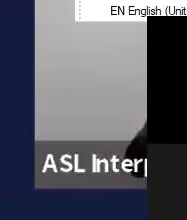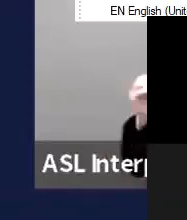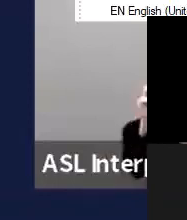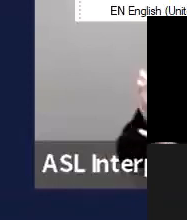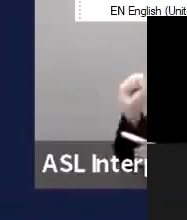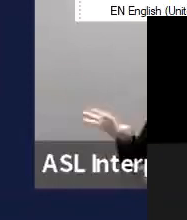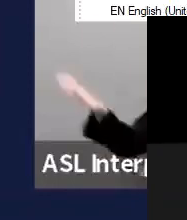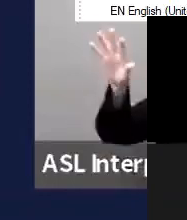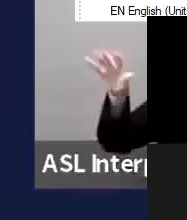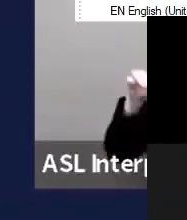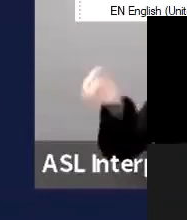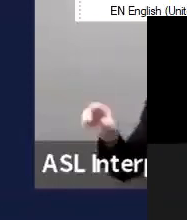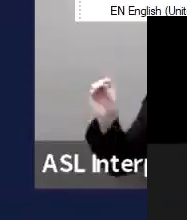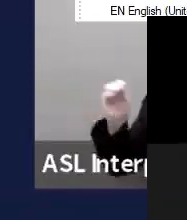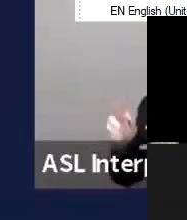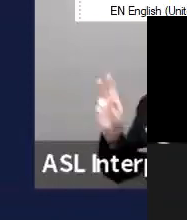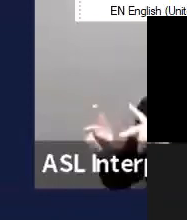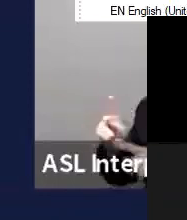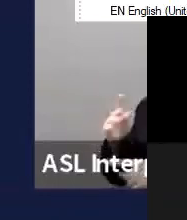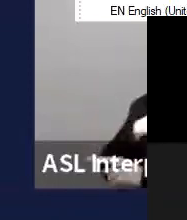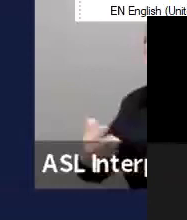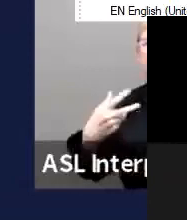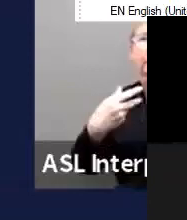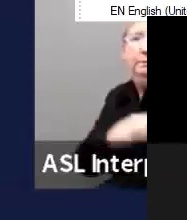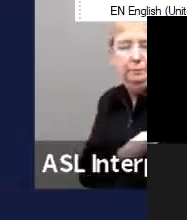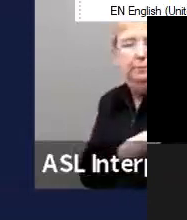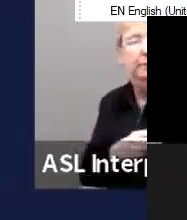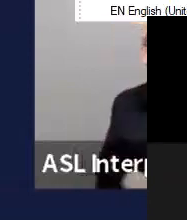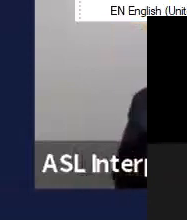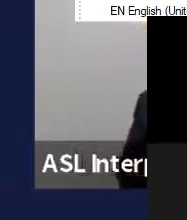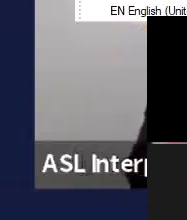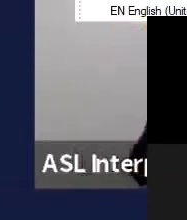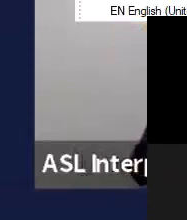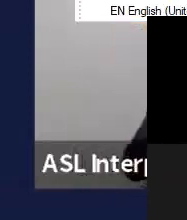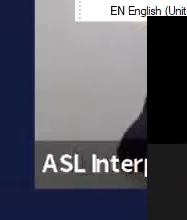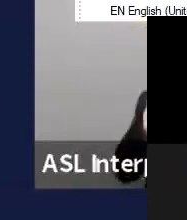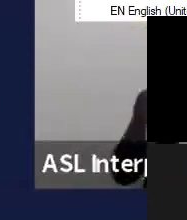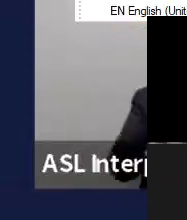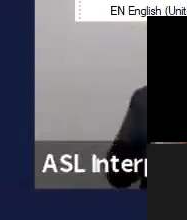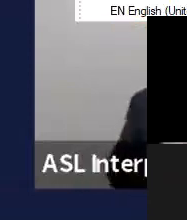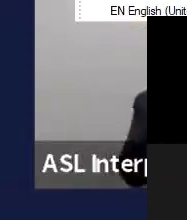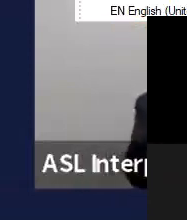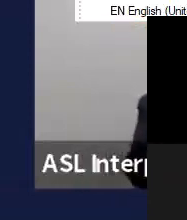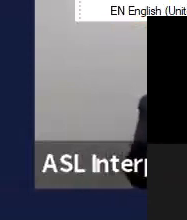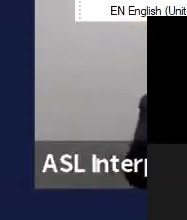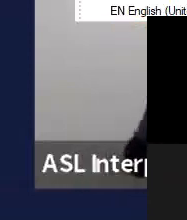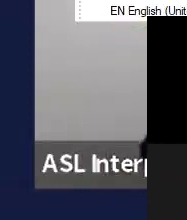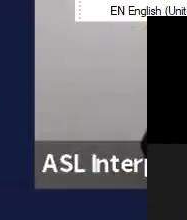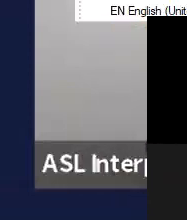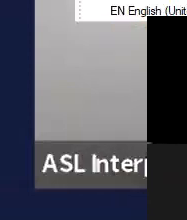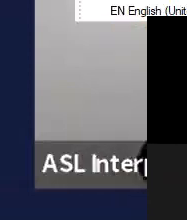país. Y vamos a hacer las dos cosas. Vamos a utilizar a las mascarillas y a